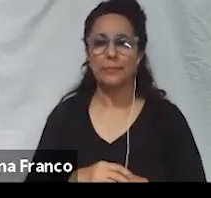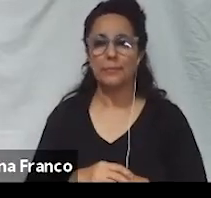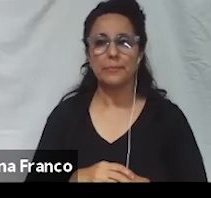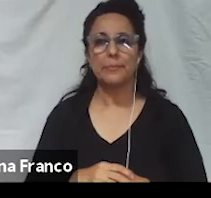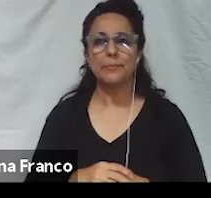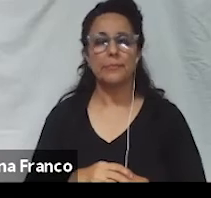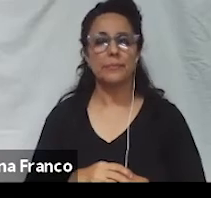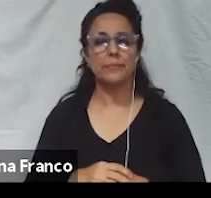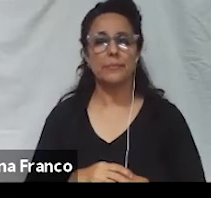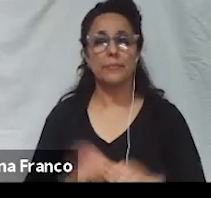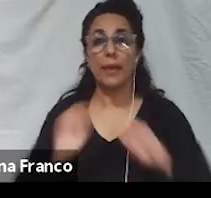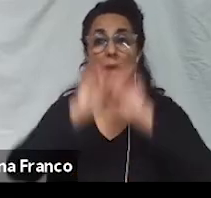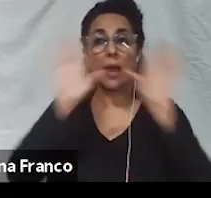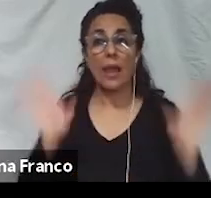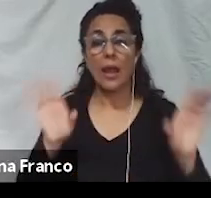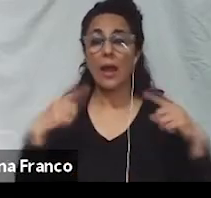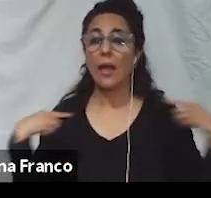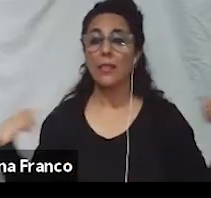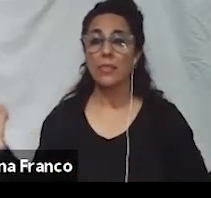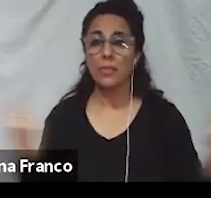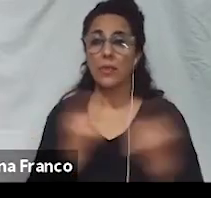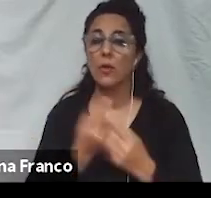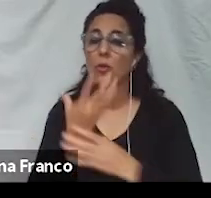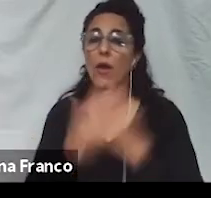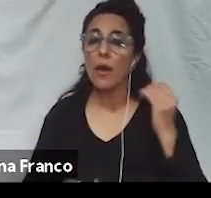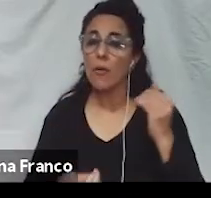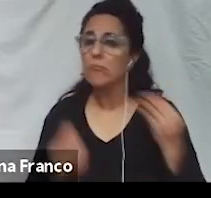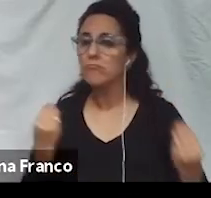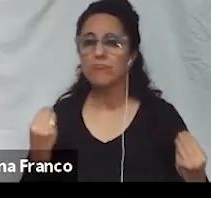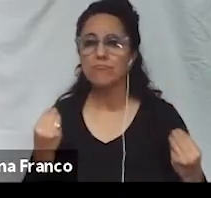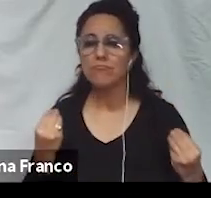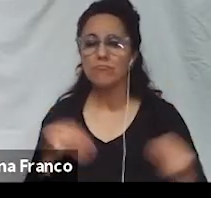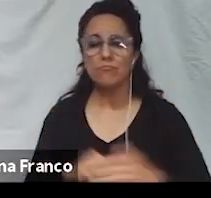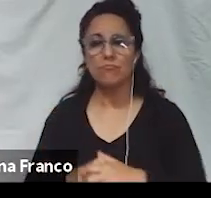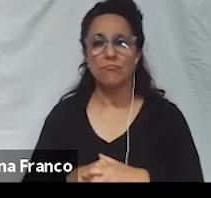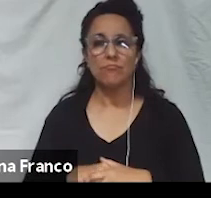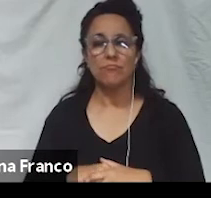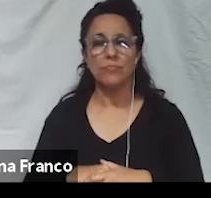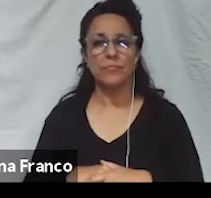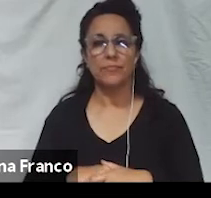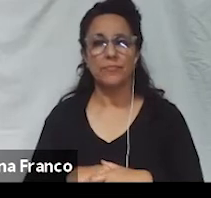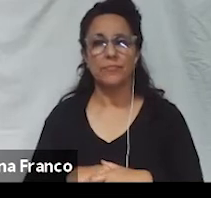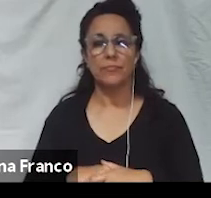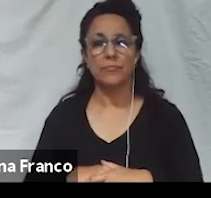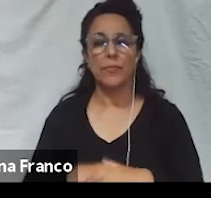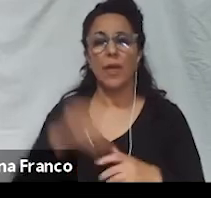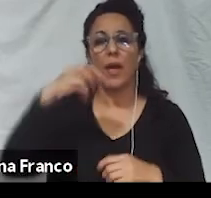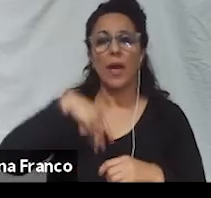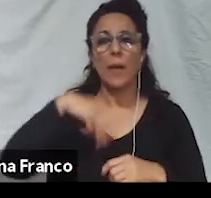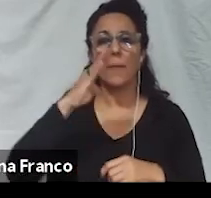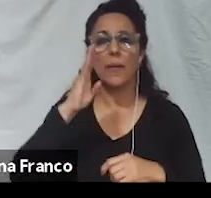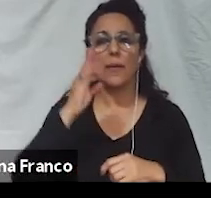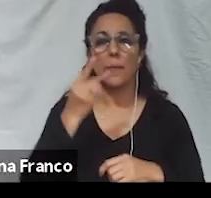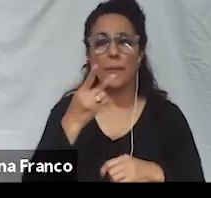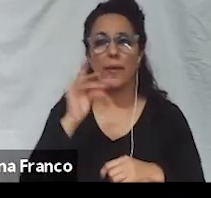digamos. También tenemos que aclarar en qué entorno fue este error, si fue cuando lo usé con NVDA